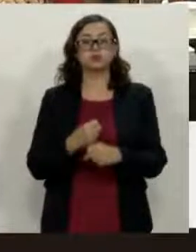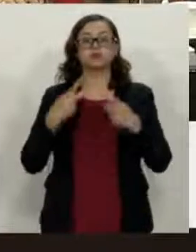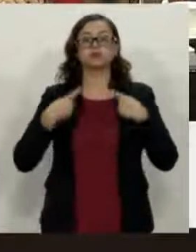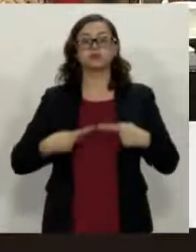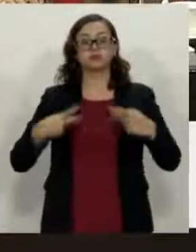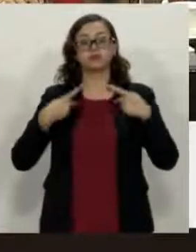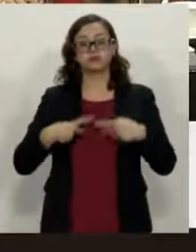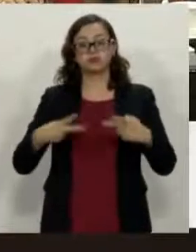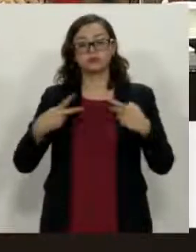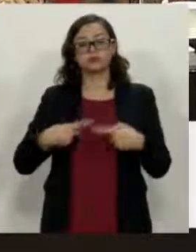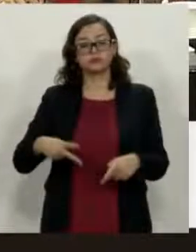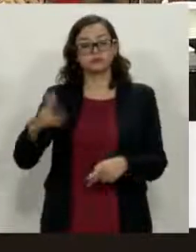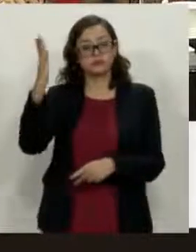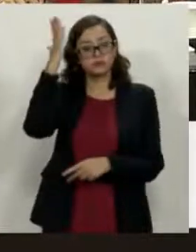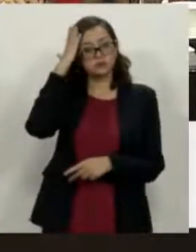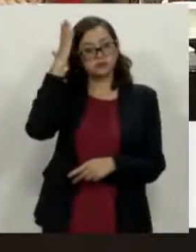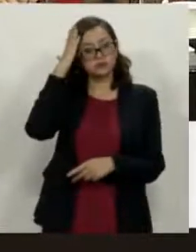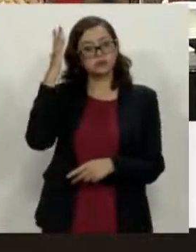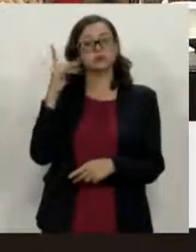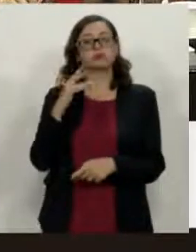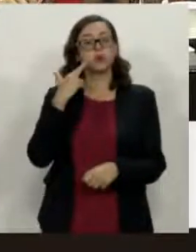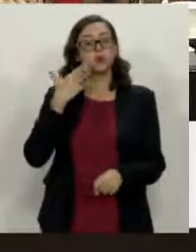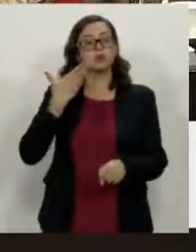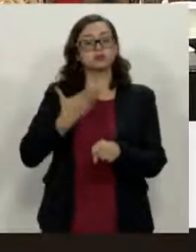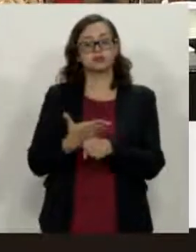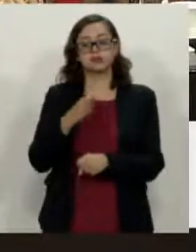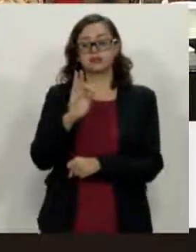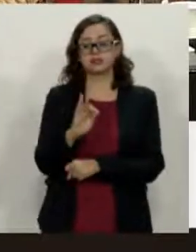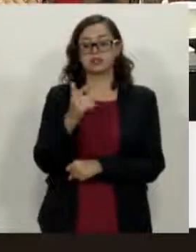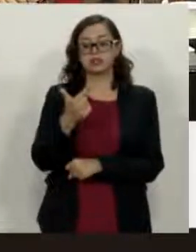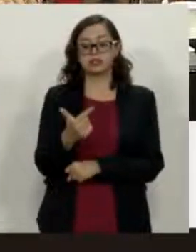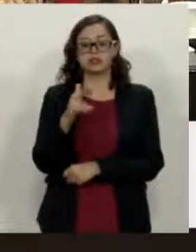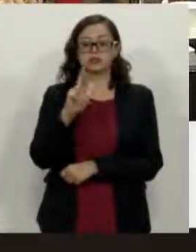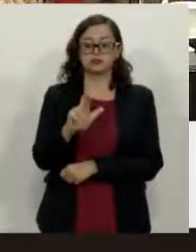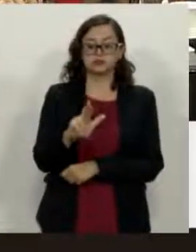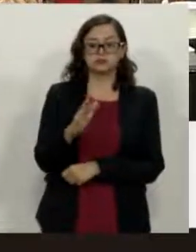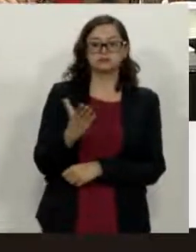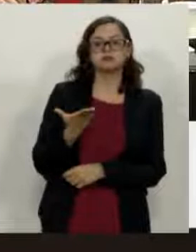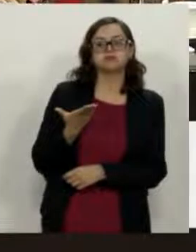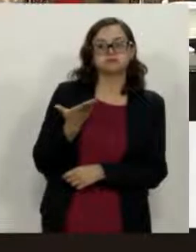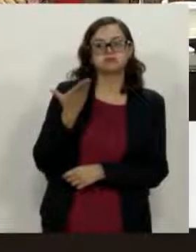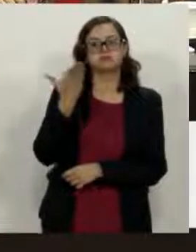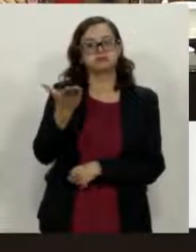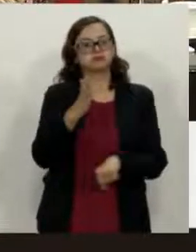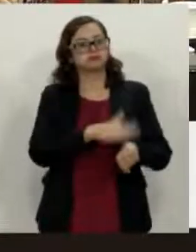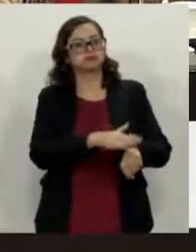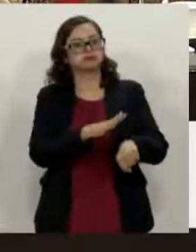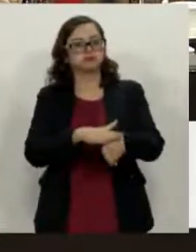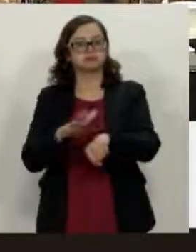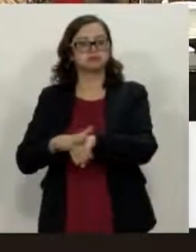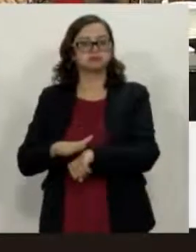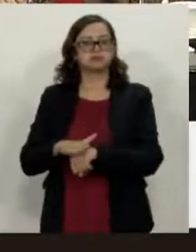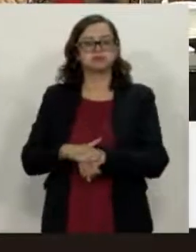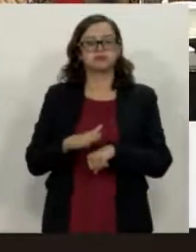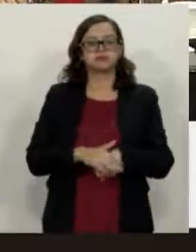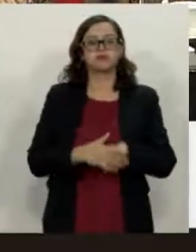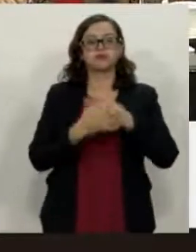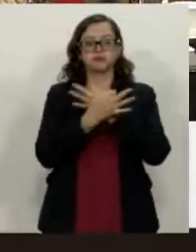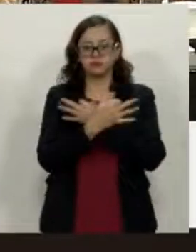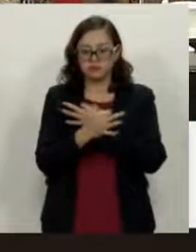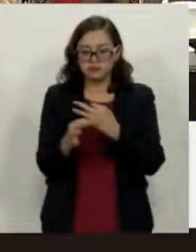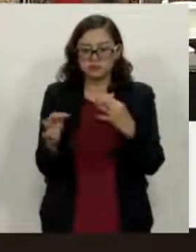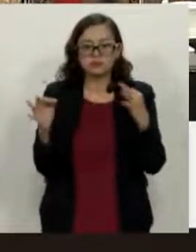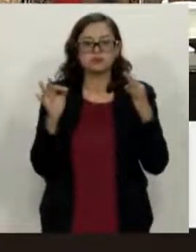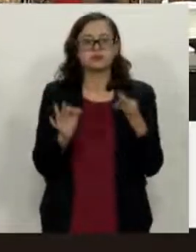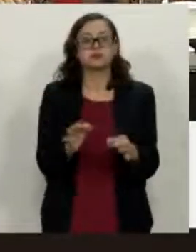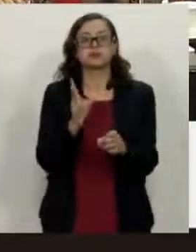de la Fiscalía General de la República realizará una convocatoria pública para la revisión